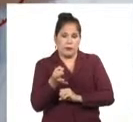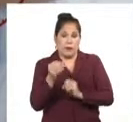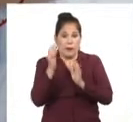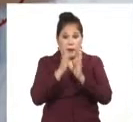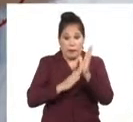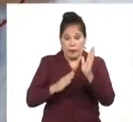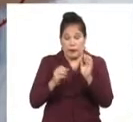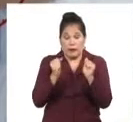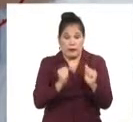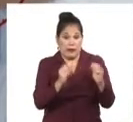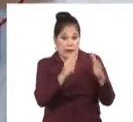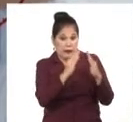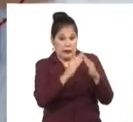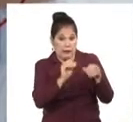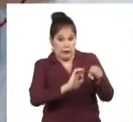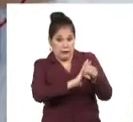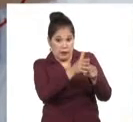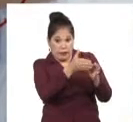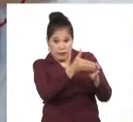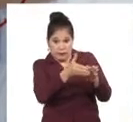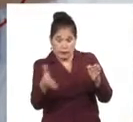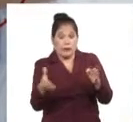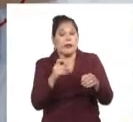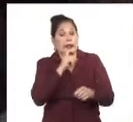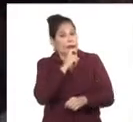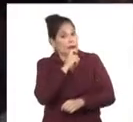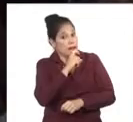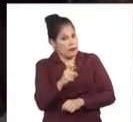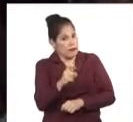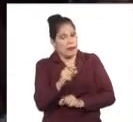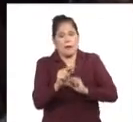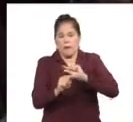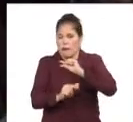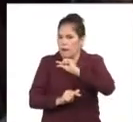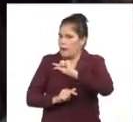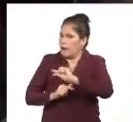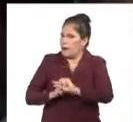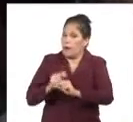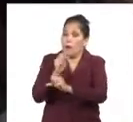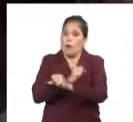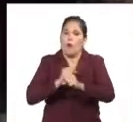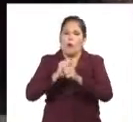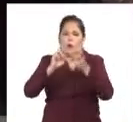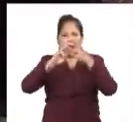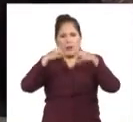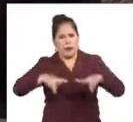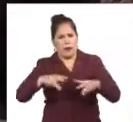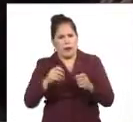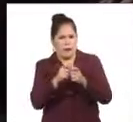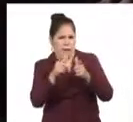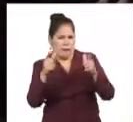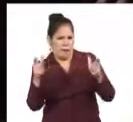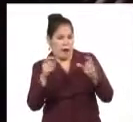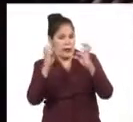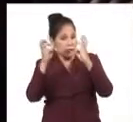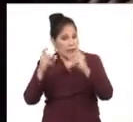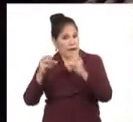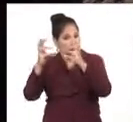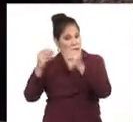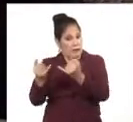meses de confinamiento durante la pandemia fueron un momento decisivo en el crecimiento de los usuarios en redes sociales. Según las cifras que